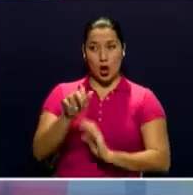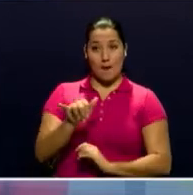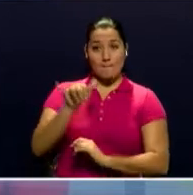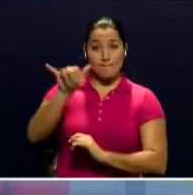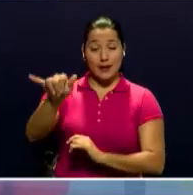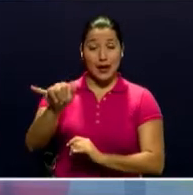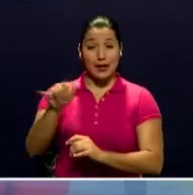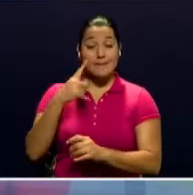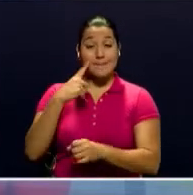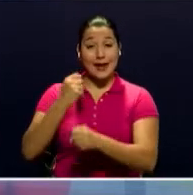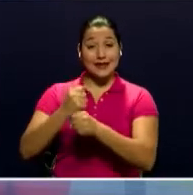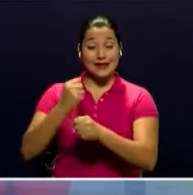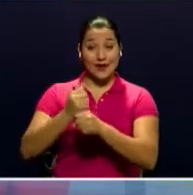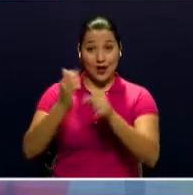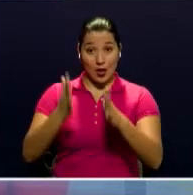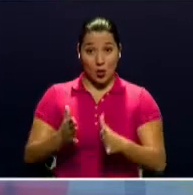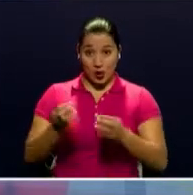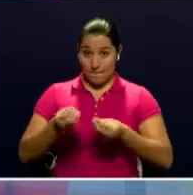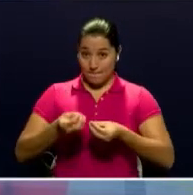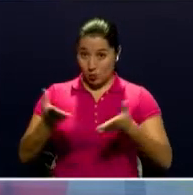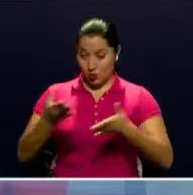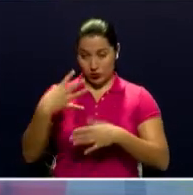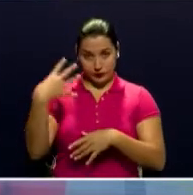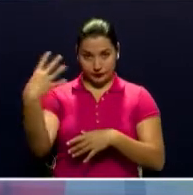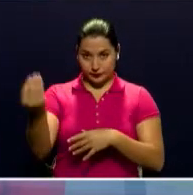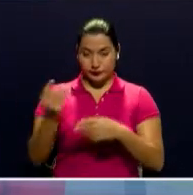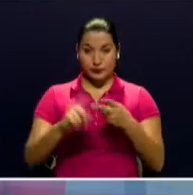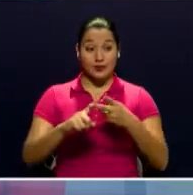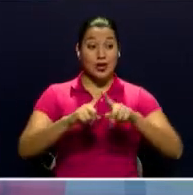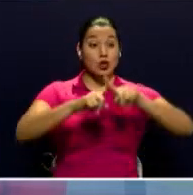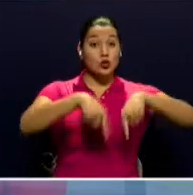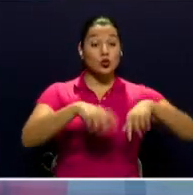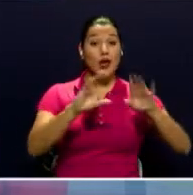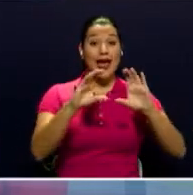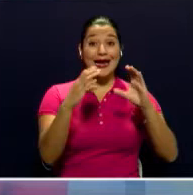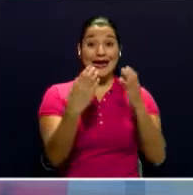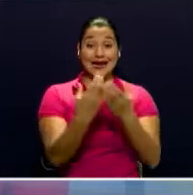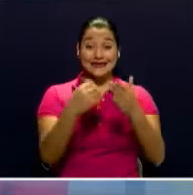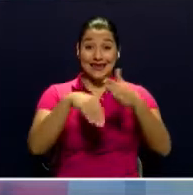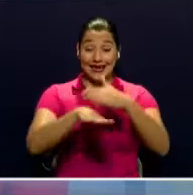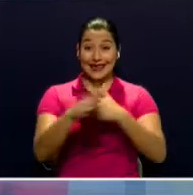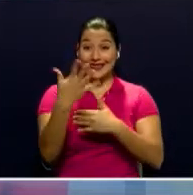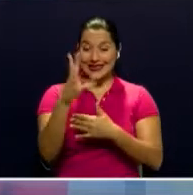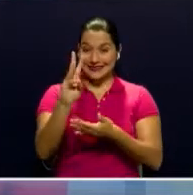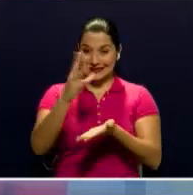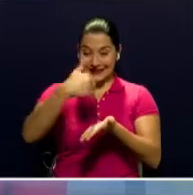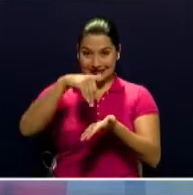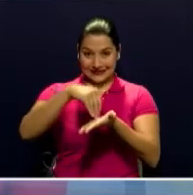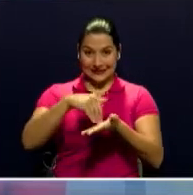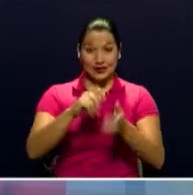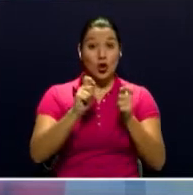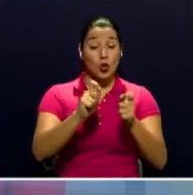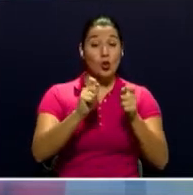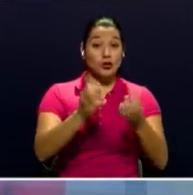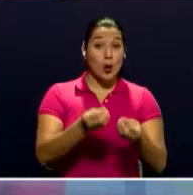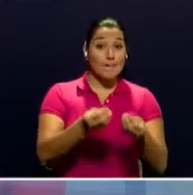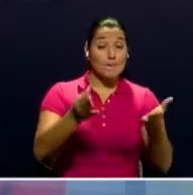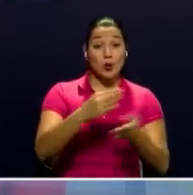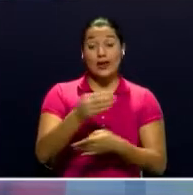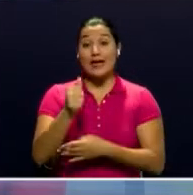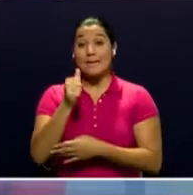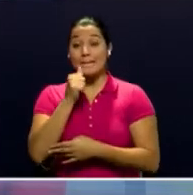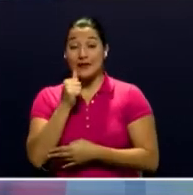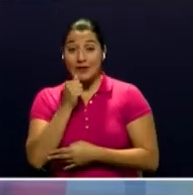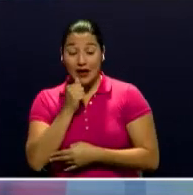funcionarios públicos fuera del país, se suspendieron las clases en 16 centros educativos públicos y